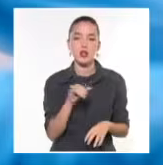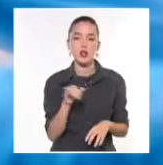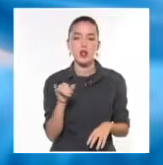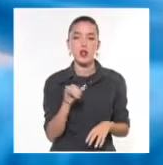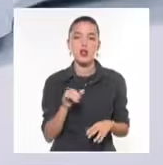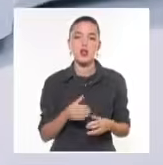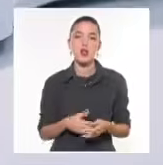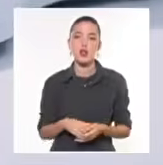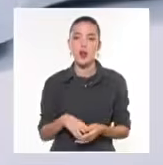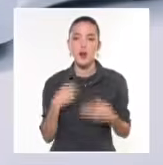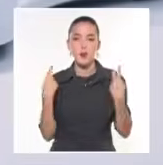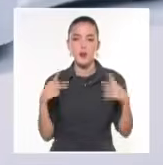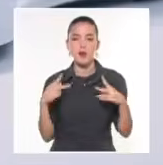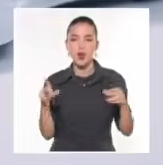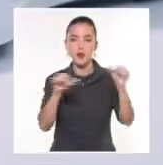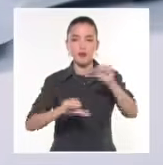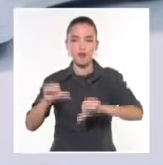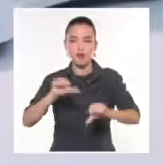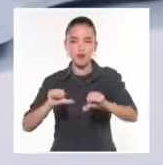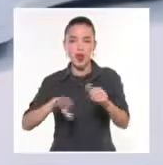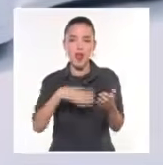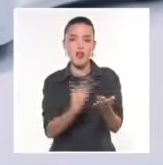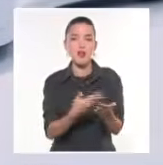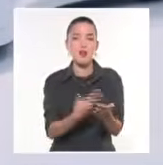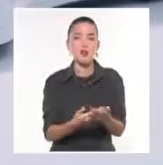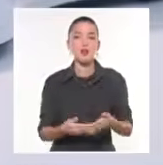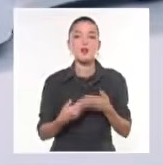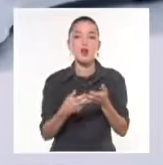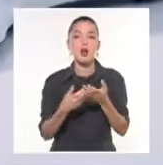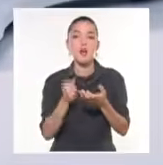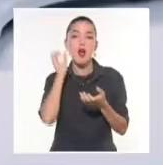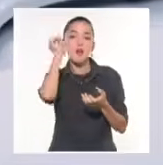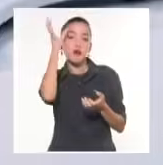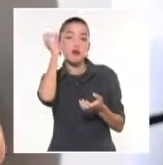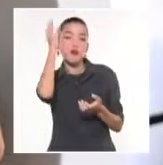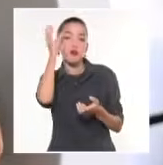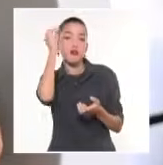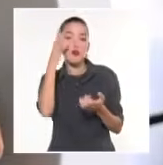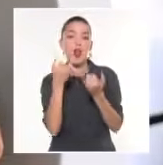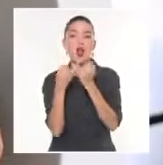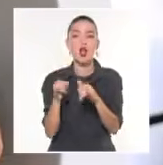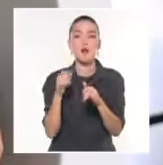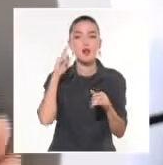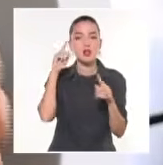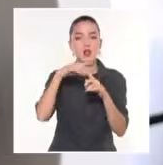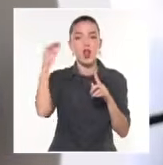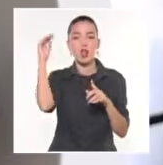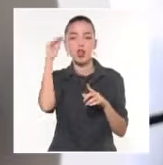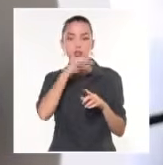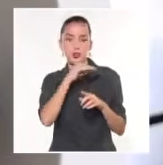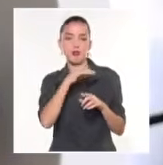este laboratorio demuestran su capacidad para innovar a favor de la independencia tecnológica y de abrirse paso en